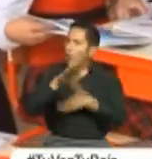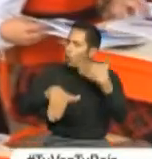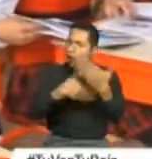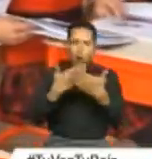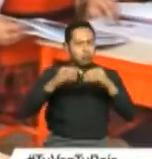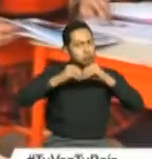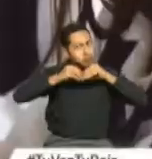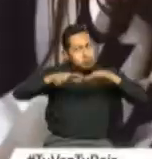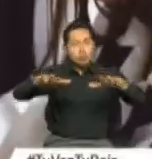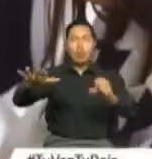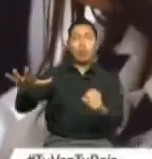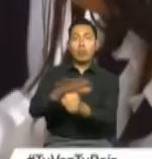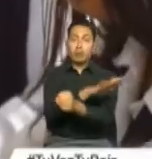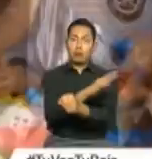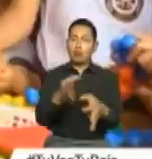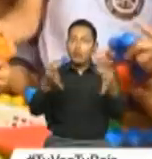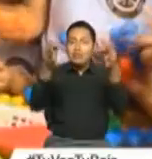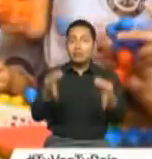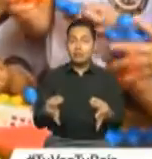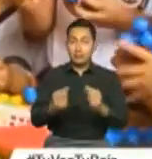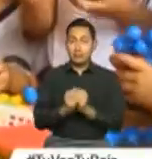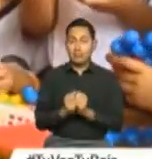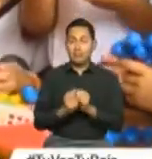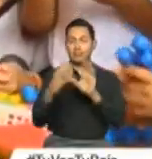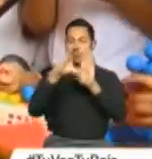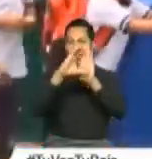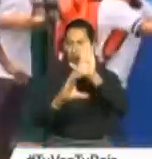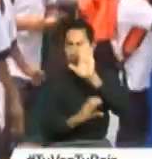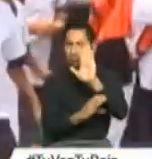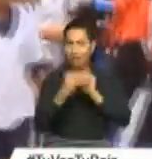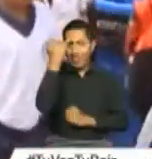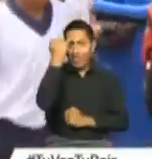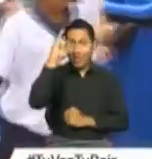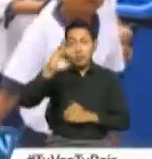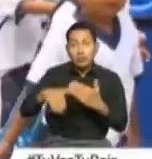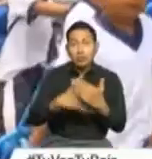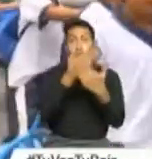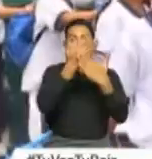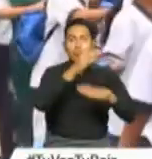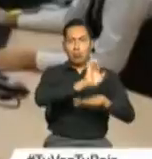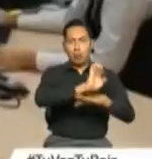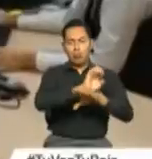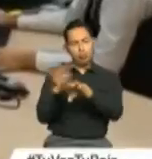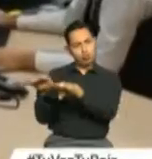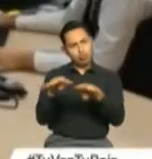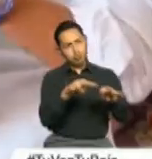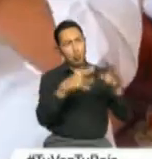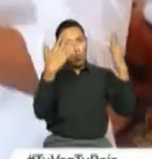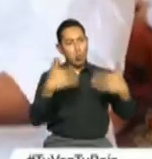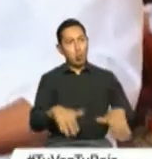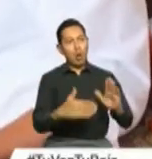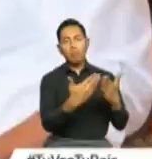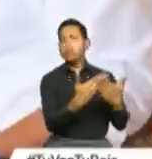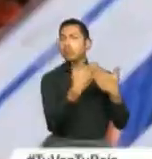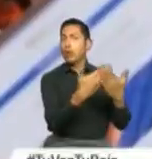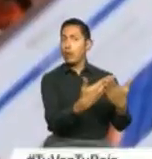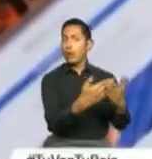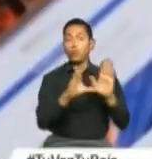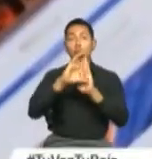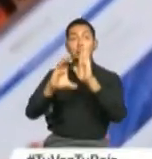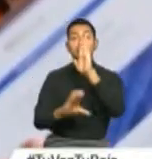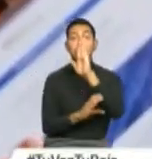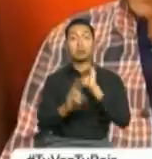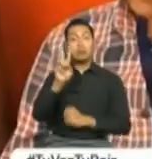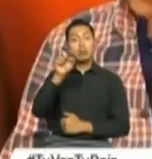ecuatorianos. Otra de las innovaciones que ubica a Ecuador como un referente es que la Constitución de 2008 amplió